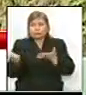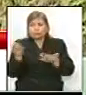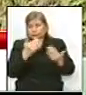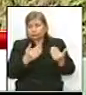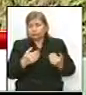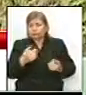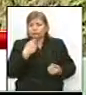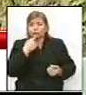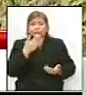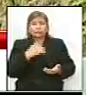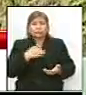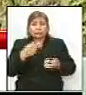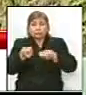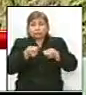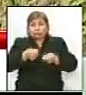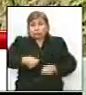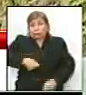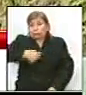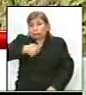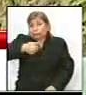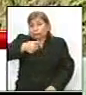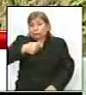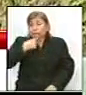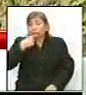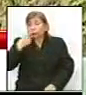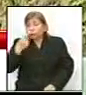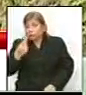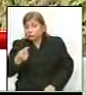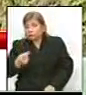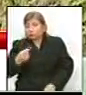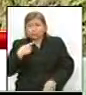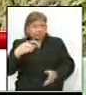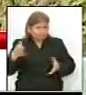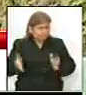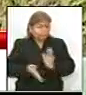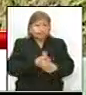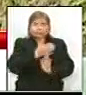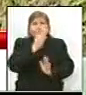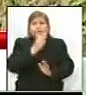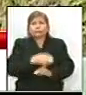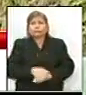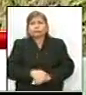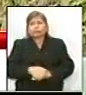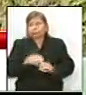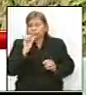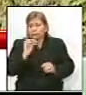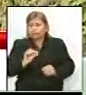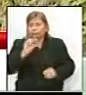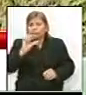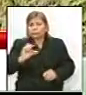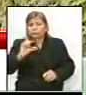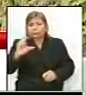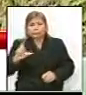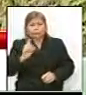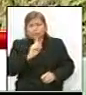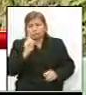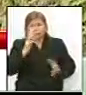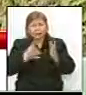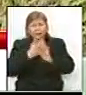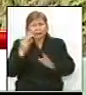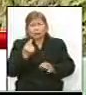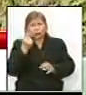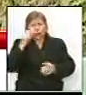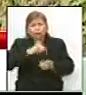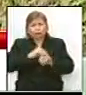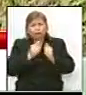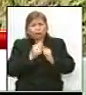Pero Ñujaico como dirigente, Nirjanico, Rizunchik, paso a paso, ama actuazuncho de noche a la